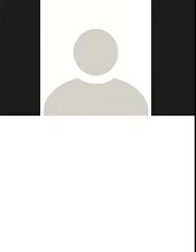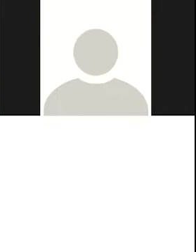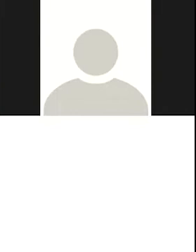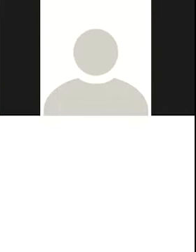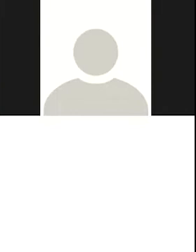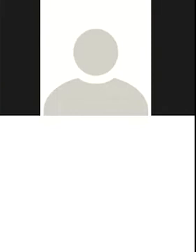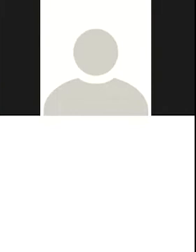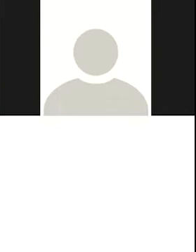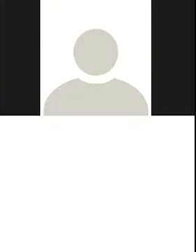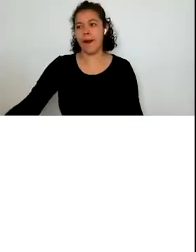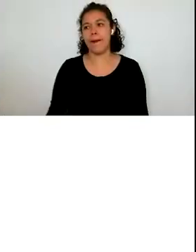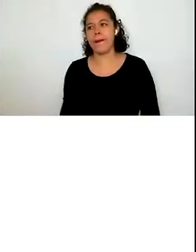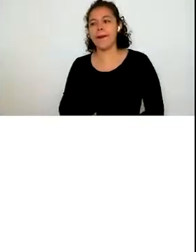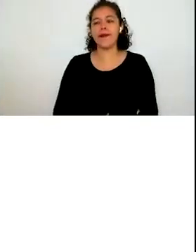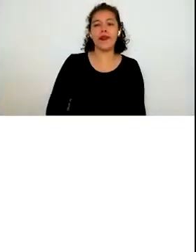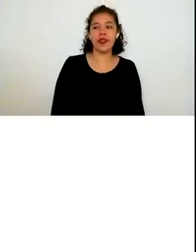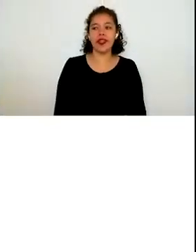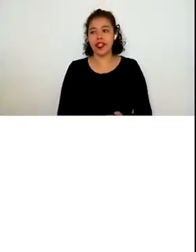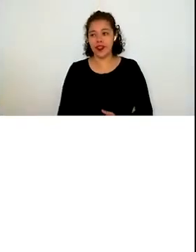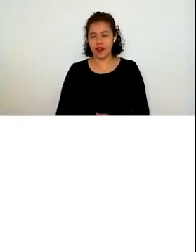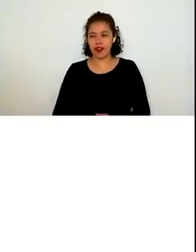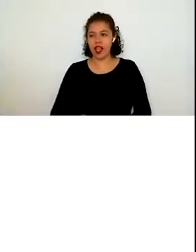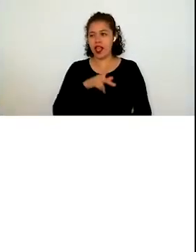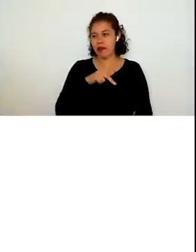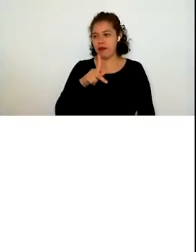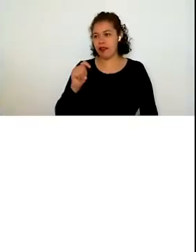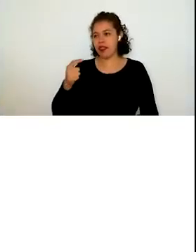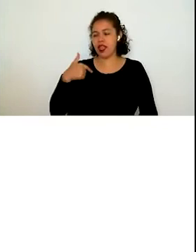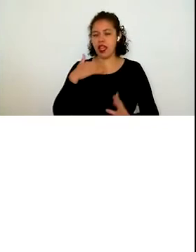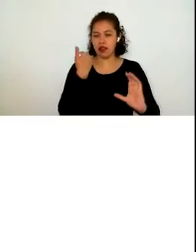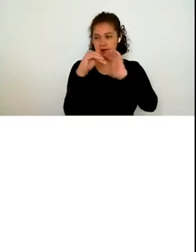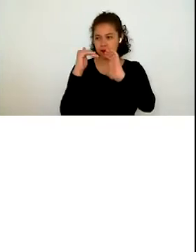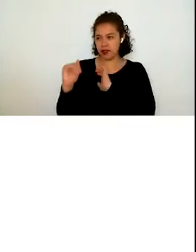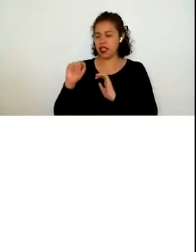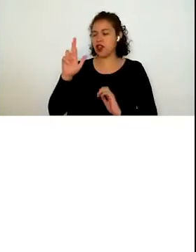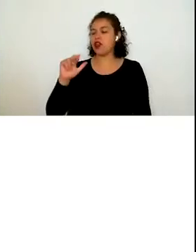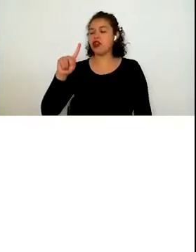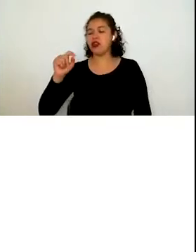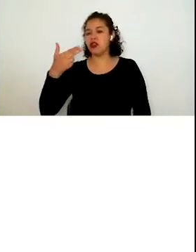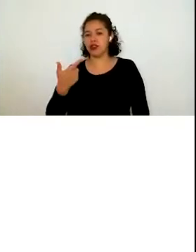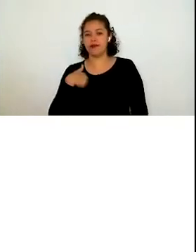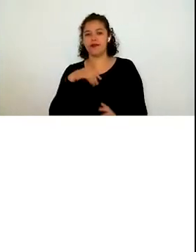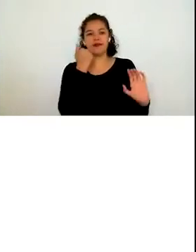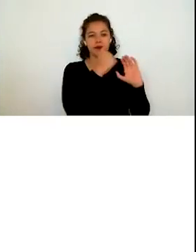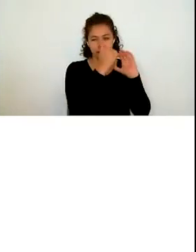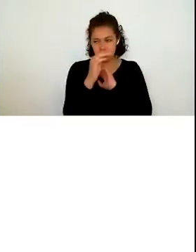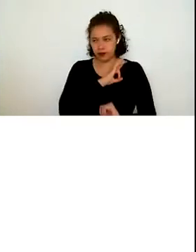Sí, se les va a pasar esta presentación, creo que Ruth se las podría hacer llegar, para